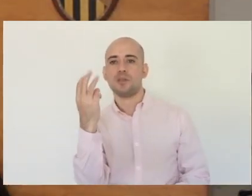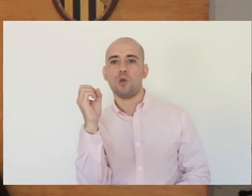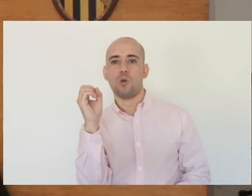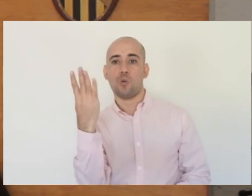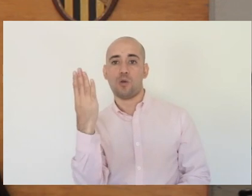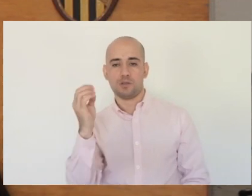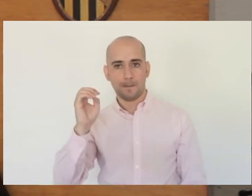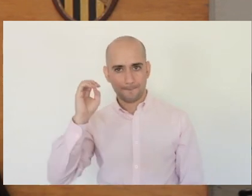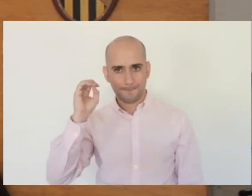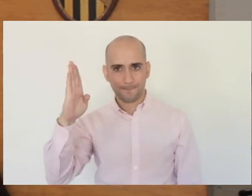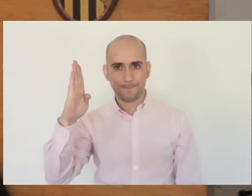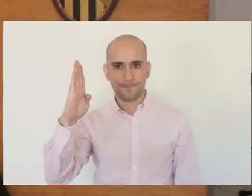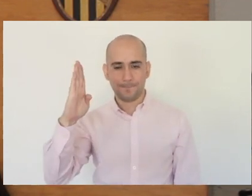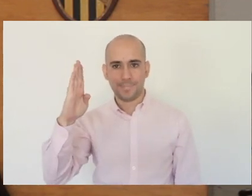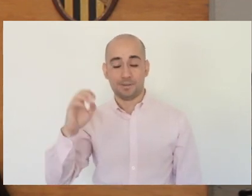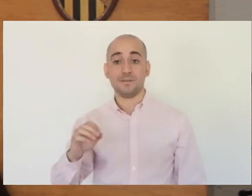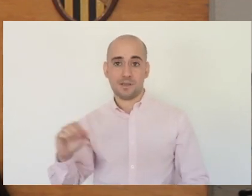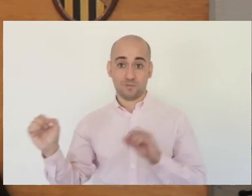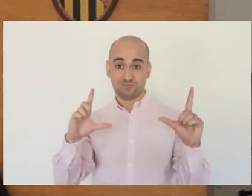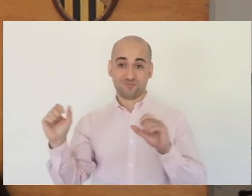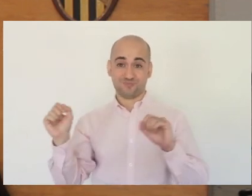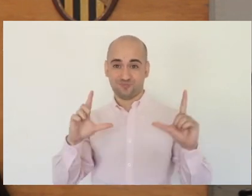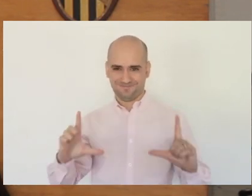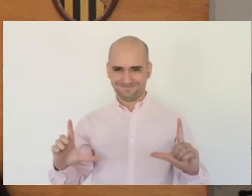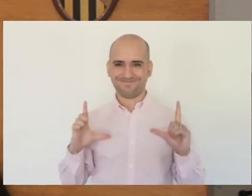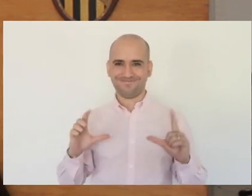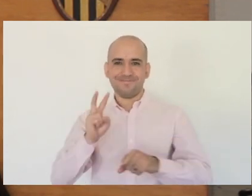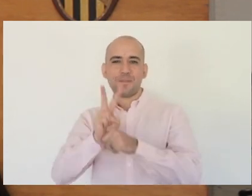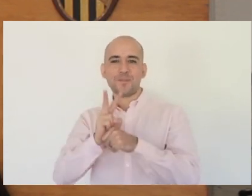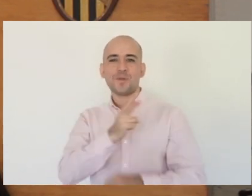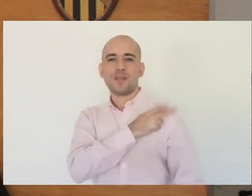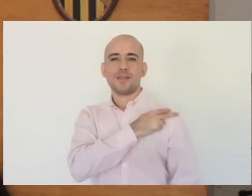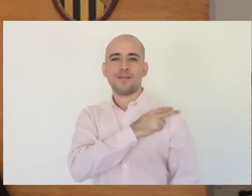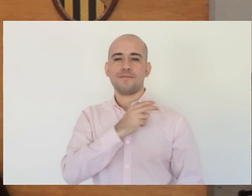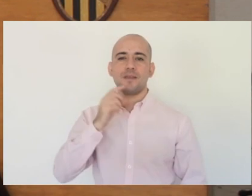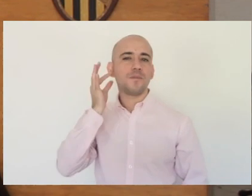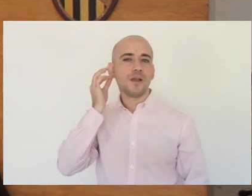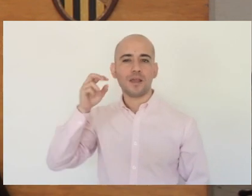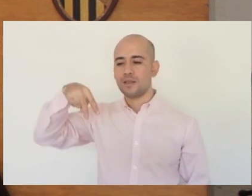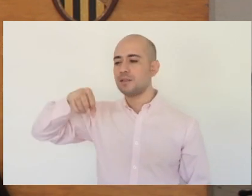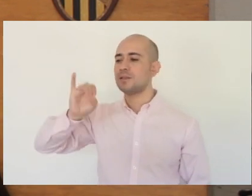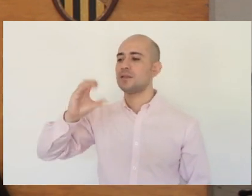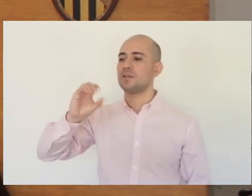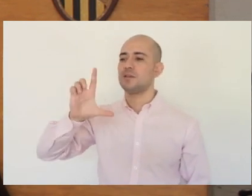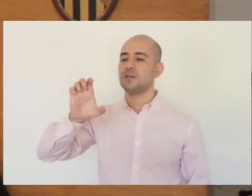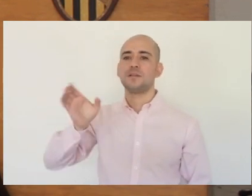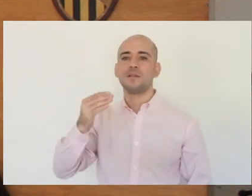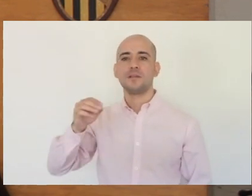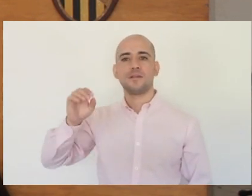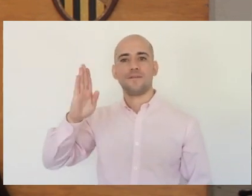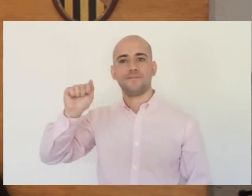Recibe su licencia los alumnos y alumnas del segundo ciclo B, liderado por su profesora jefe, señorita